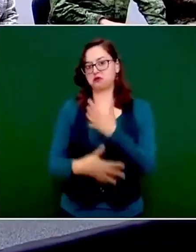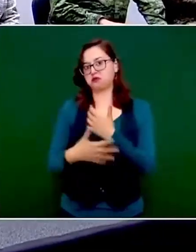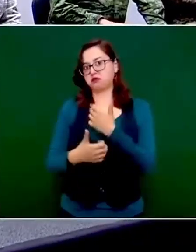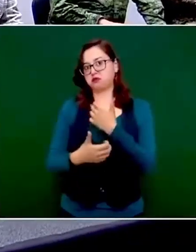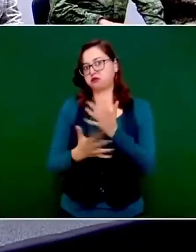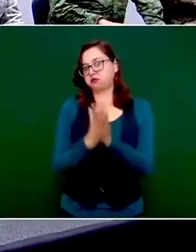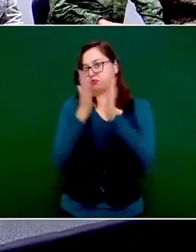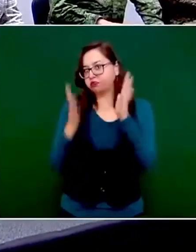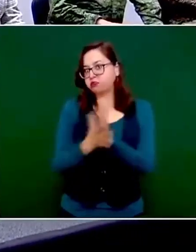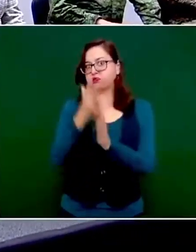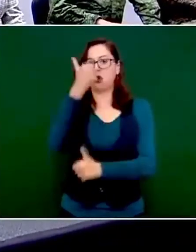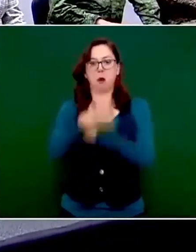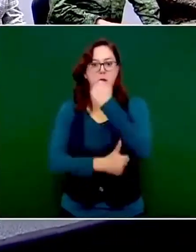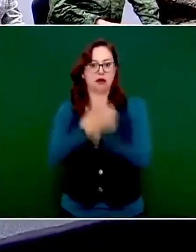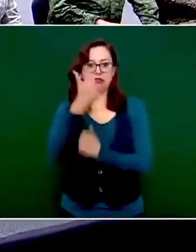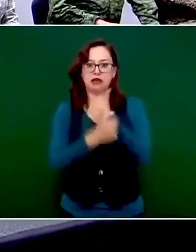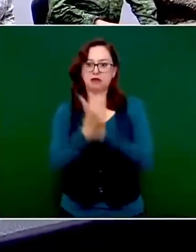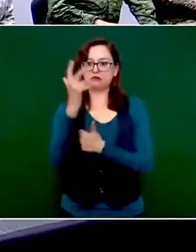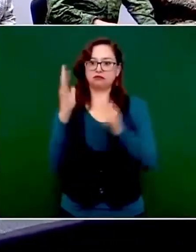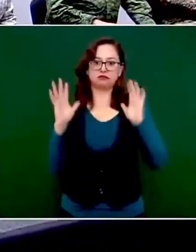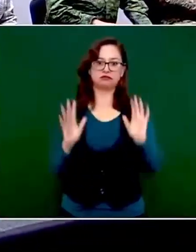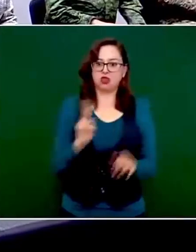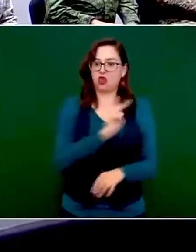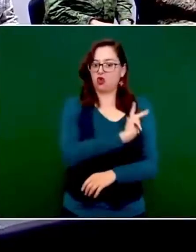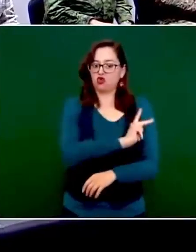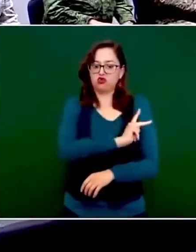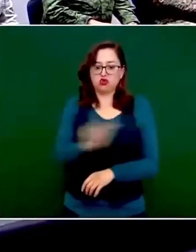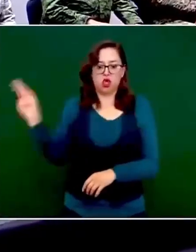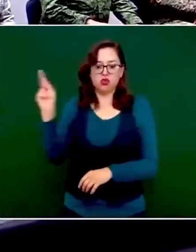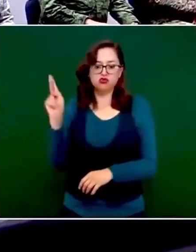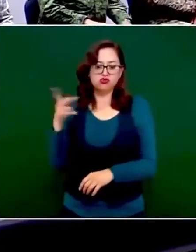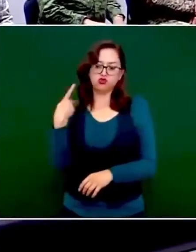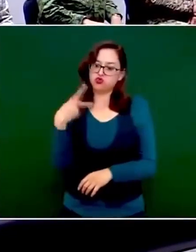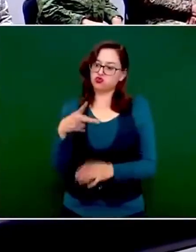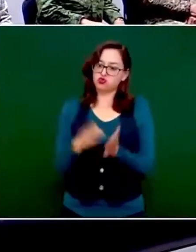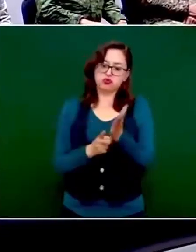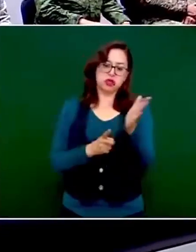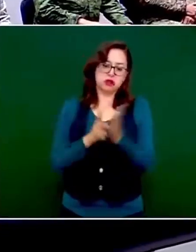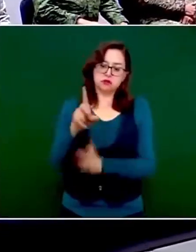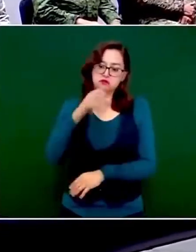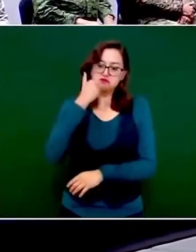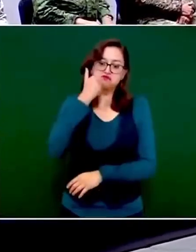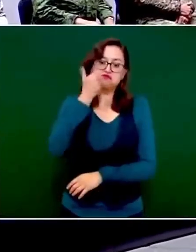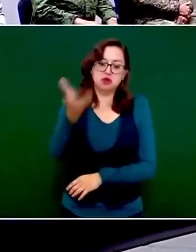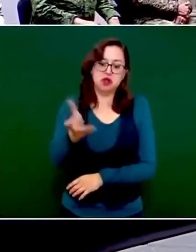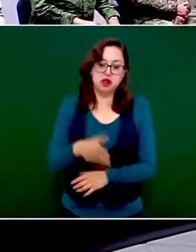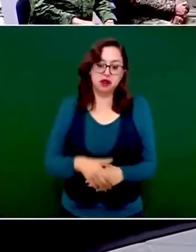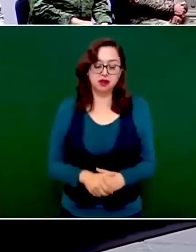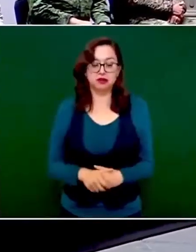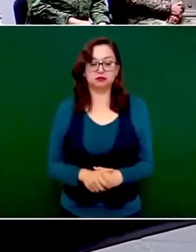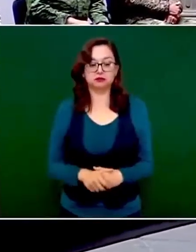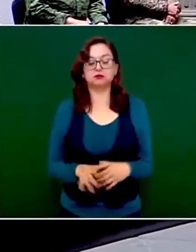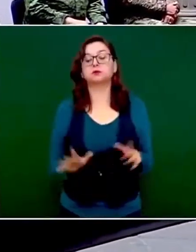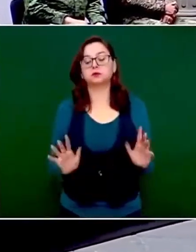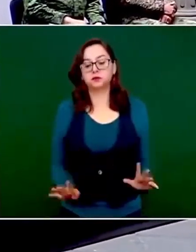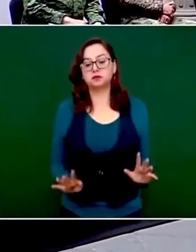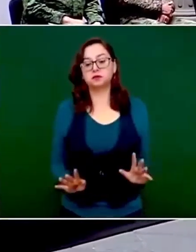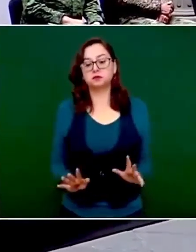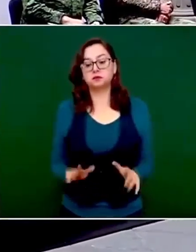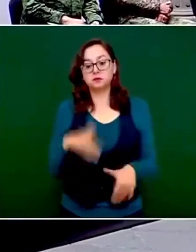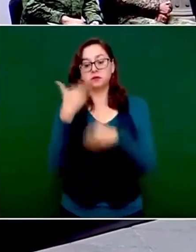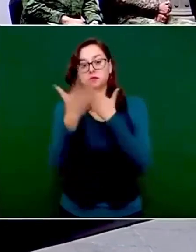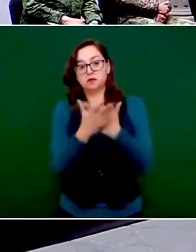votado. Y yo celebro de que haya relevo generacional